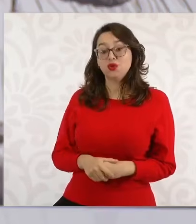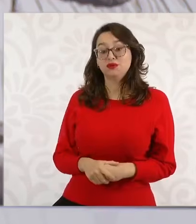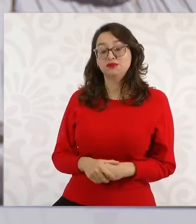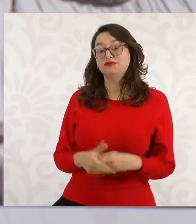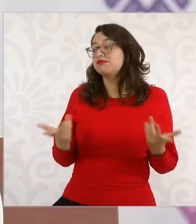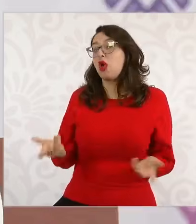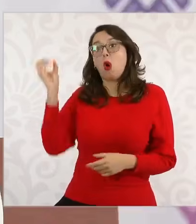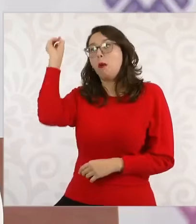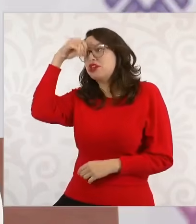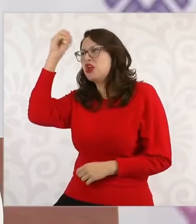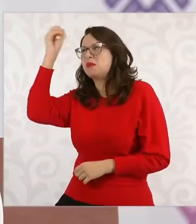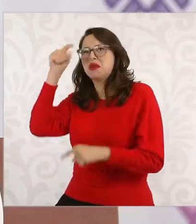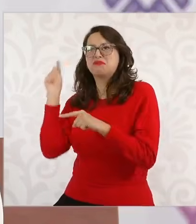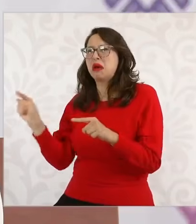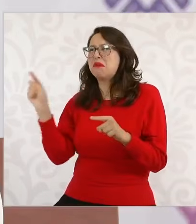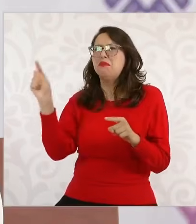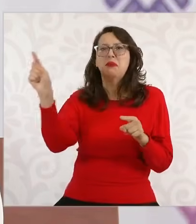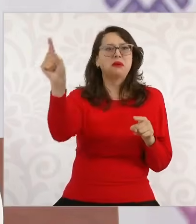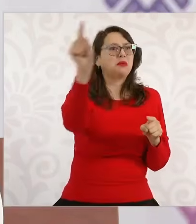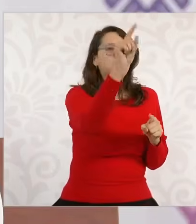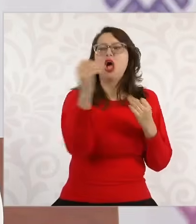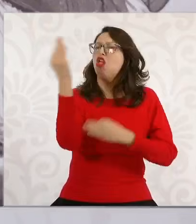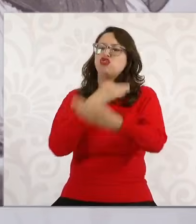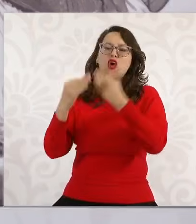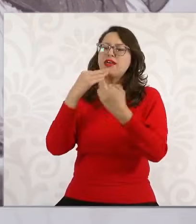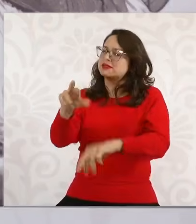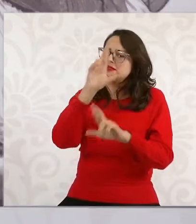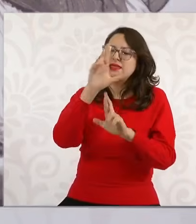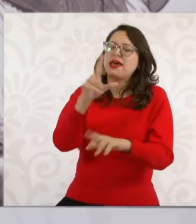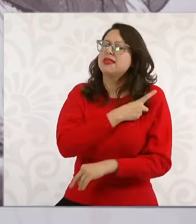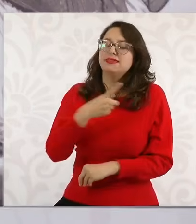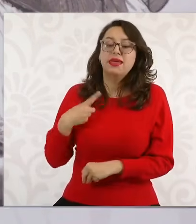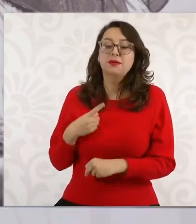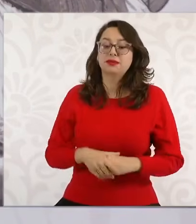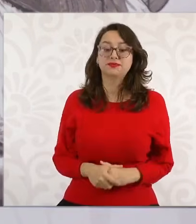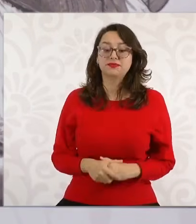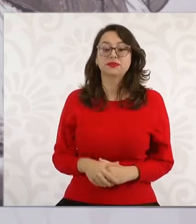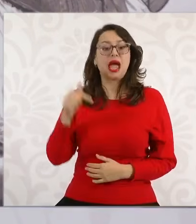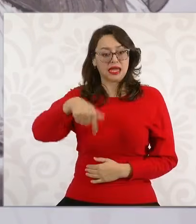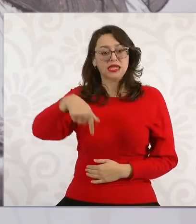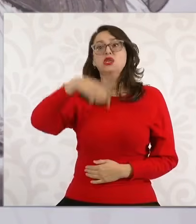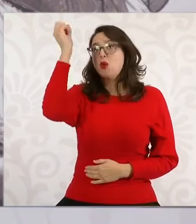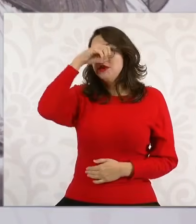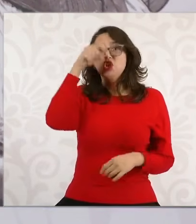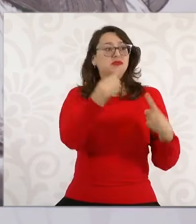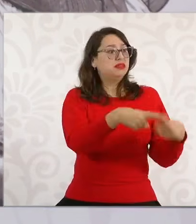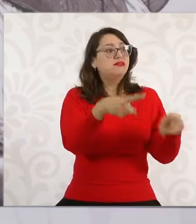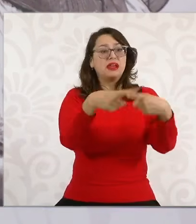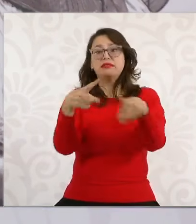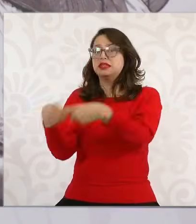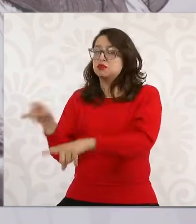opiniones distintas y las respetamos mucho. Y en México la gente puede tener distintas opiniones,